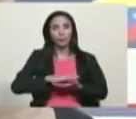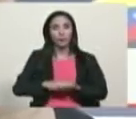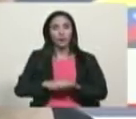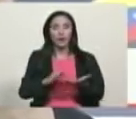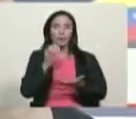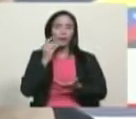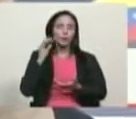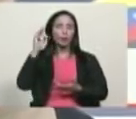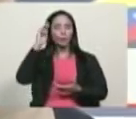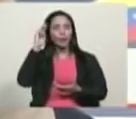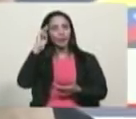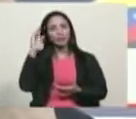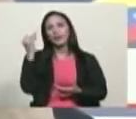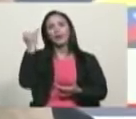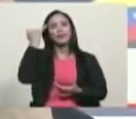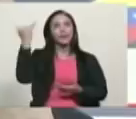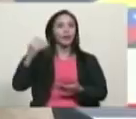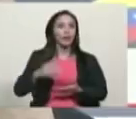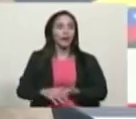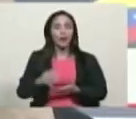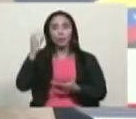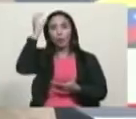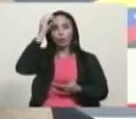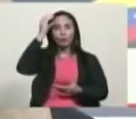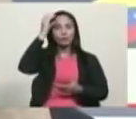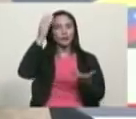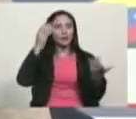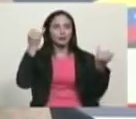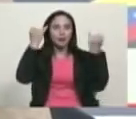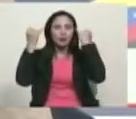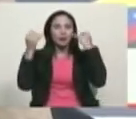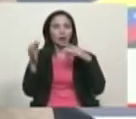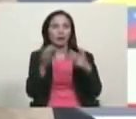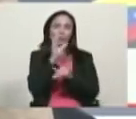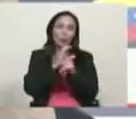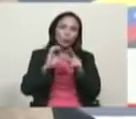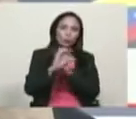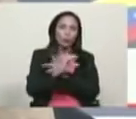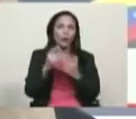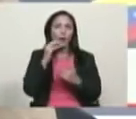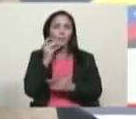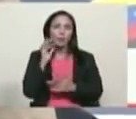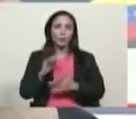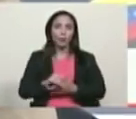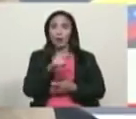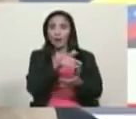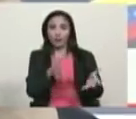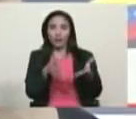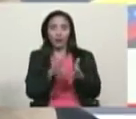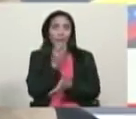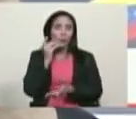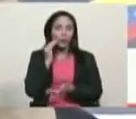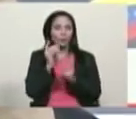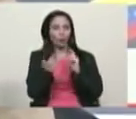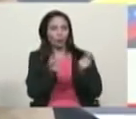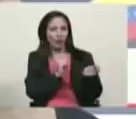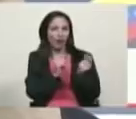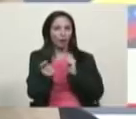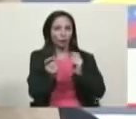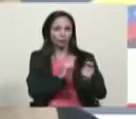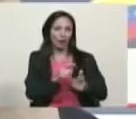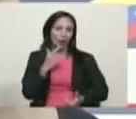las ideas, de la conciencia, de la hegemonía política y cultural. Y quien gane esa batalla en términos